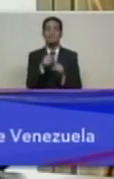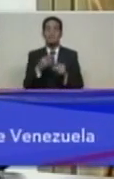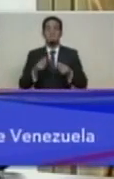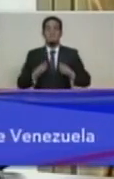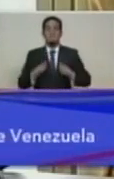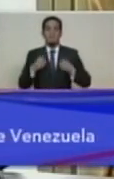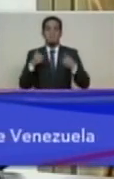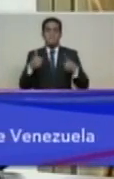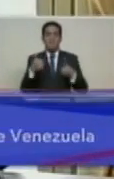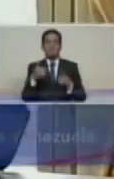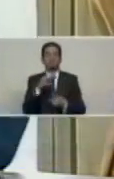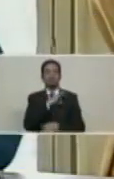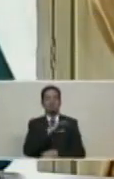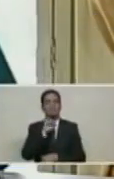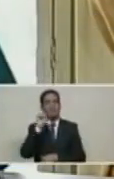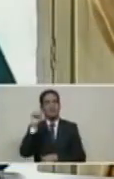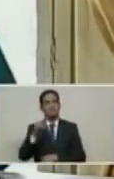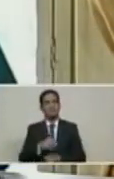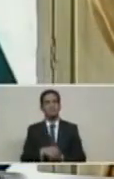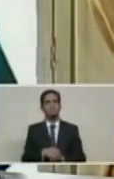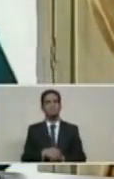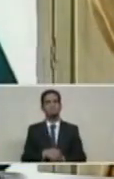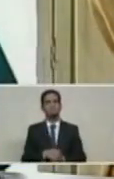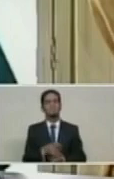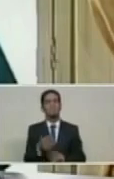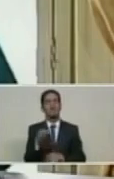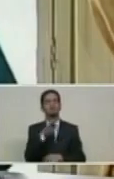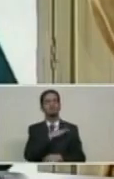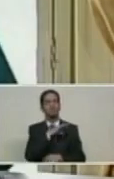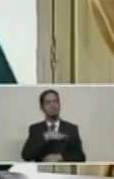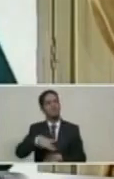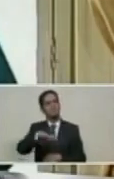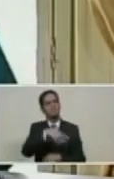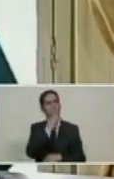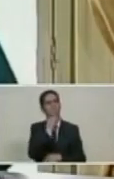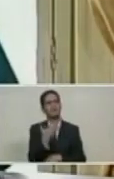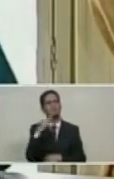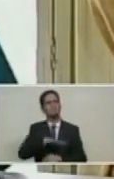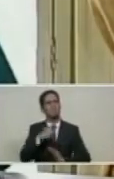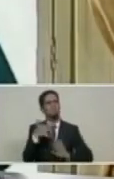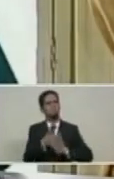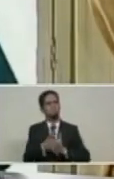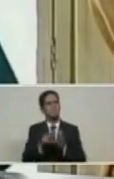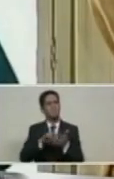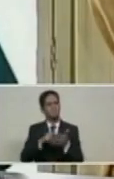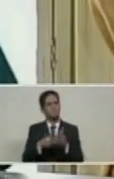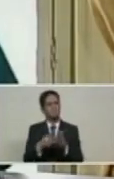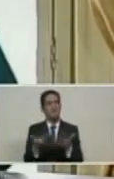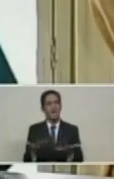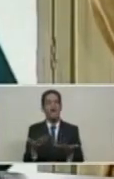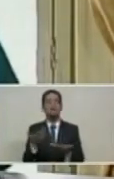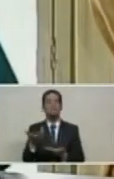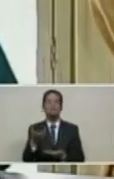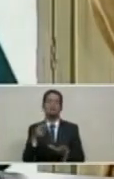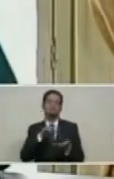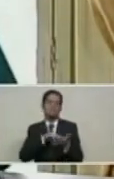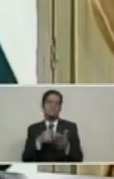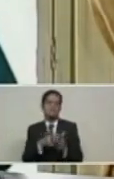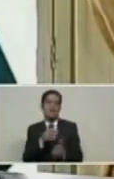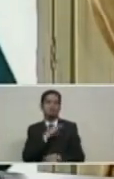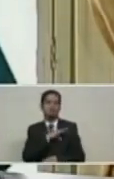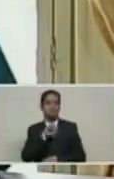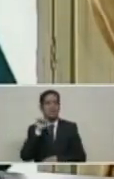sociedad socialista. Cuando hablamos de una sociedad de bienestar, una sociedad del vivir viviendo, estamos hablando del socialismo,